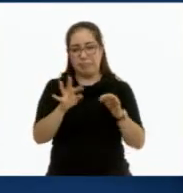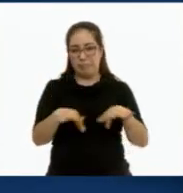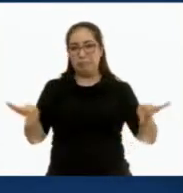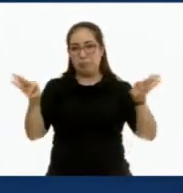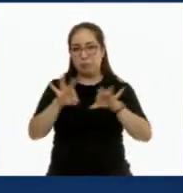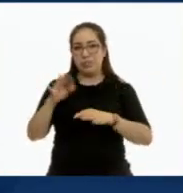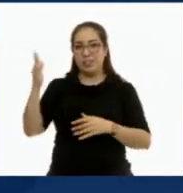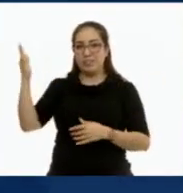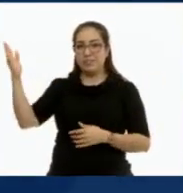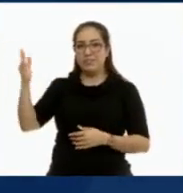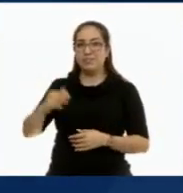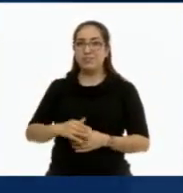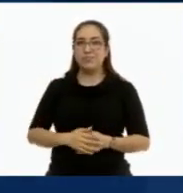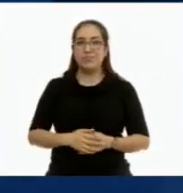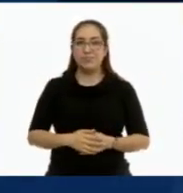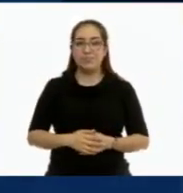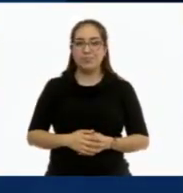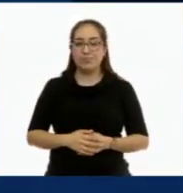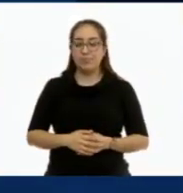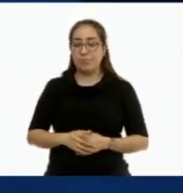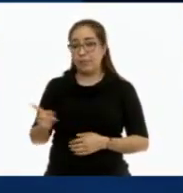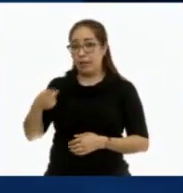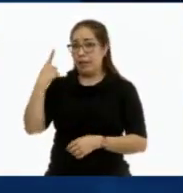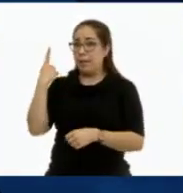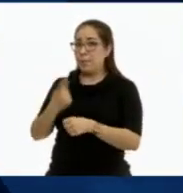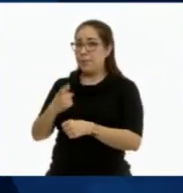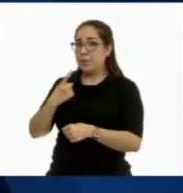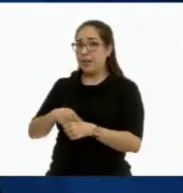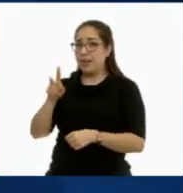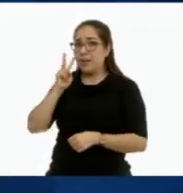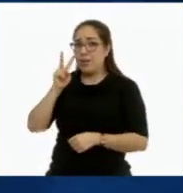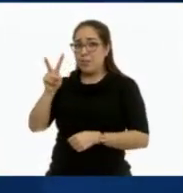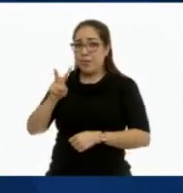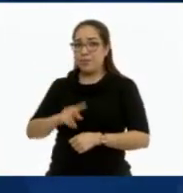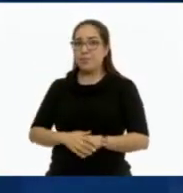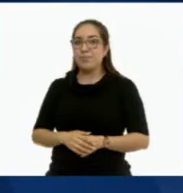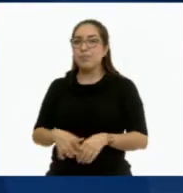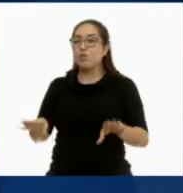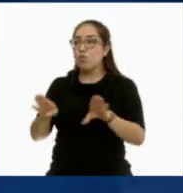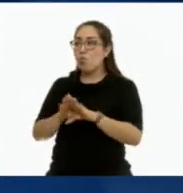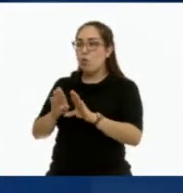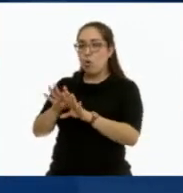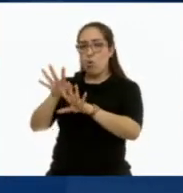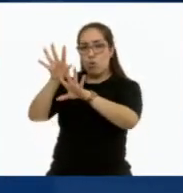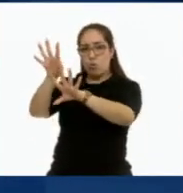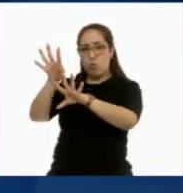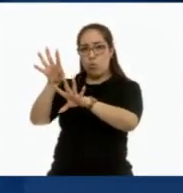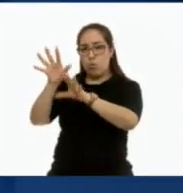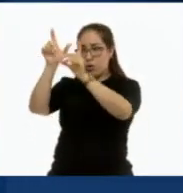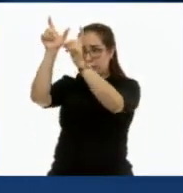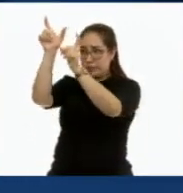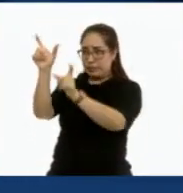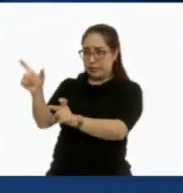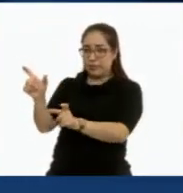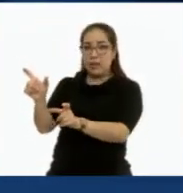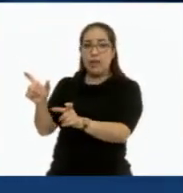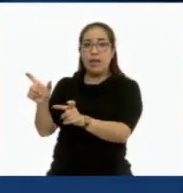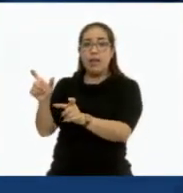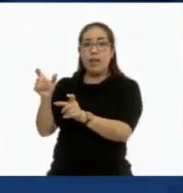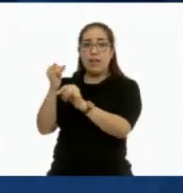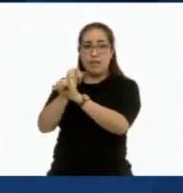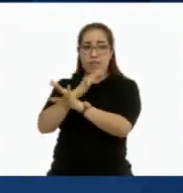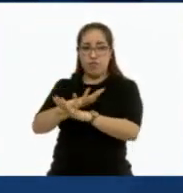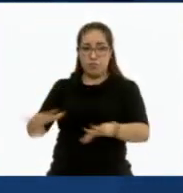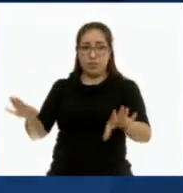importantes del cuadro sinóptico. Para empezar, pues nos va a presentar de manera visual la información. Hay una jerarquización